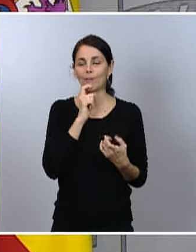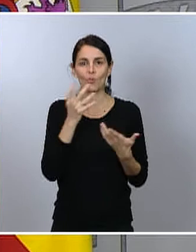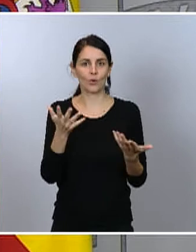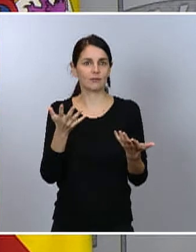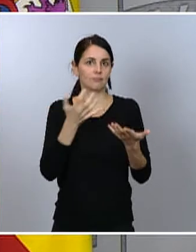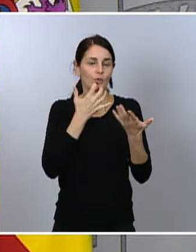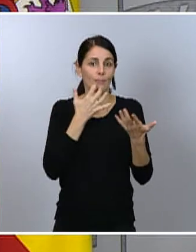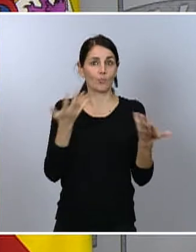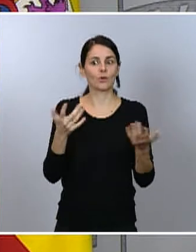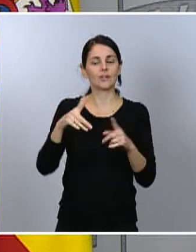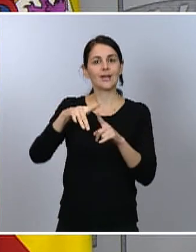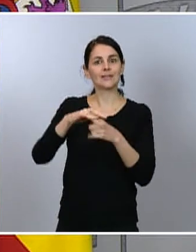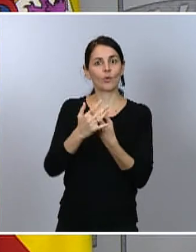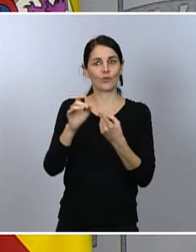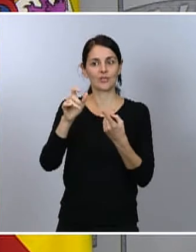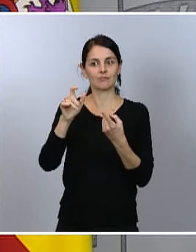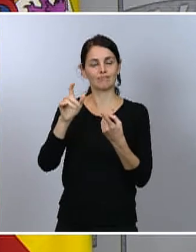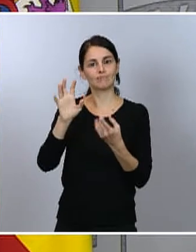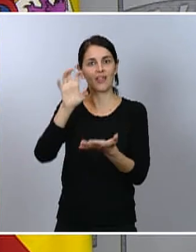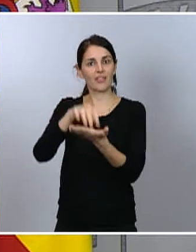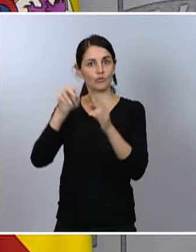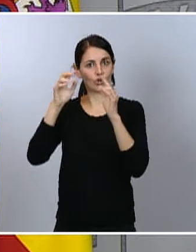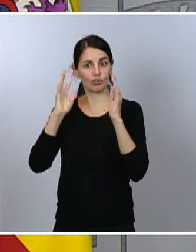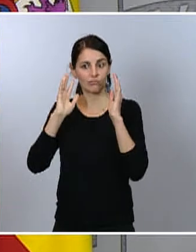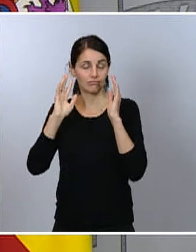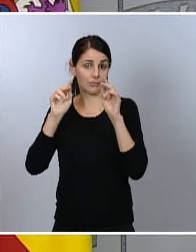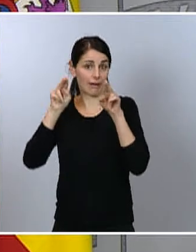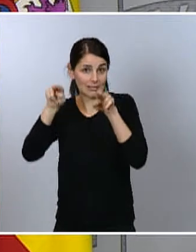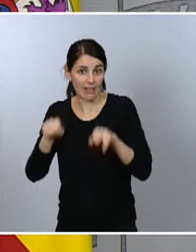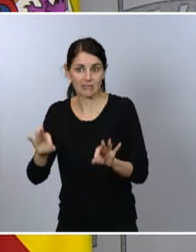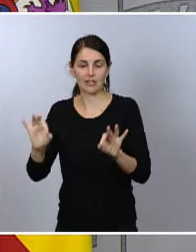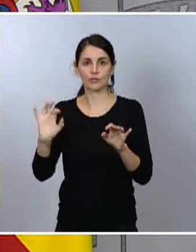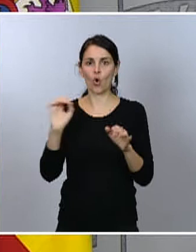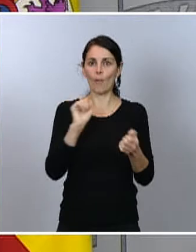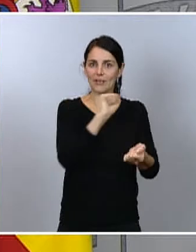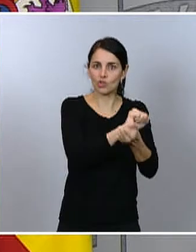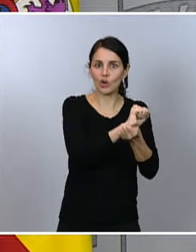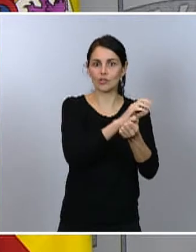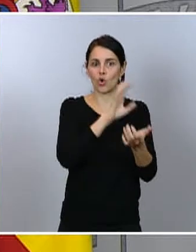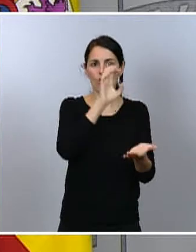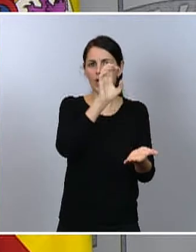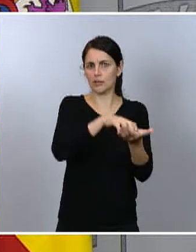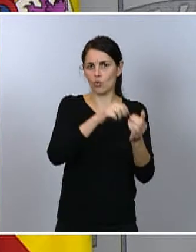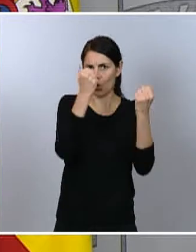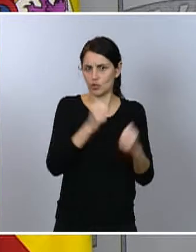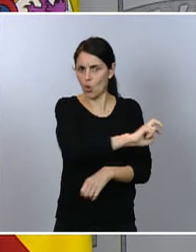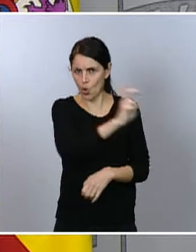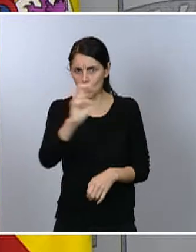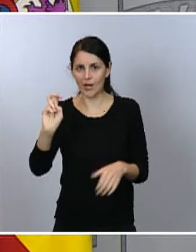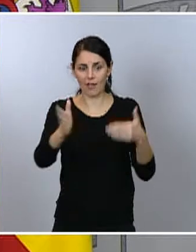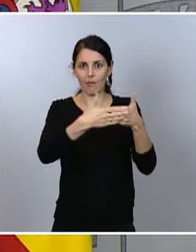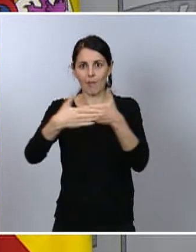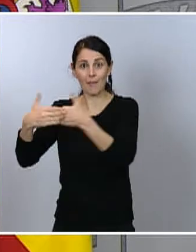población institucionalizada, y en concreto en residencias o en prisiones o en otras instituciones cerradas. Y, por tanto, para hacer